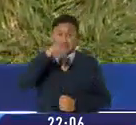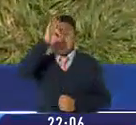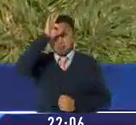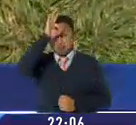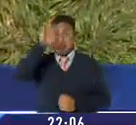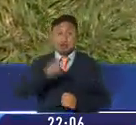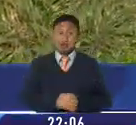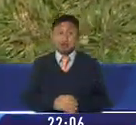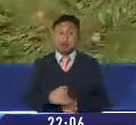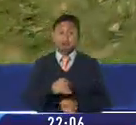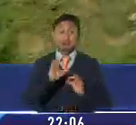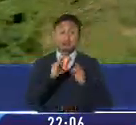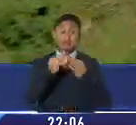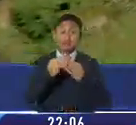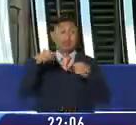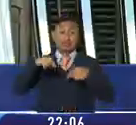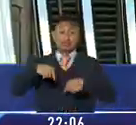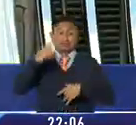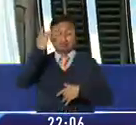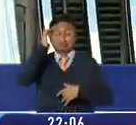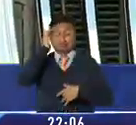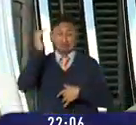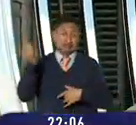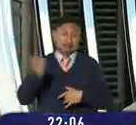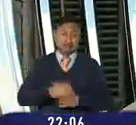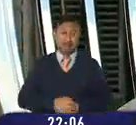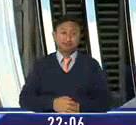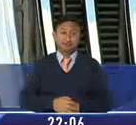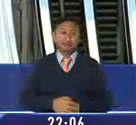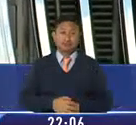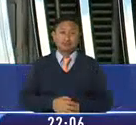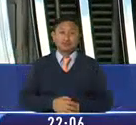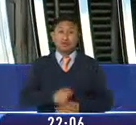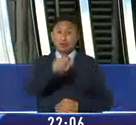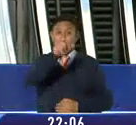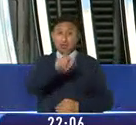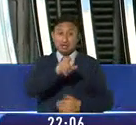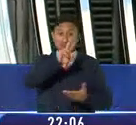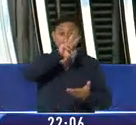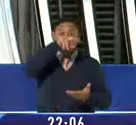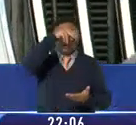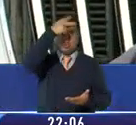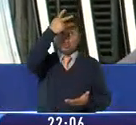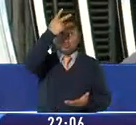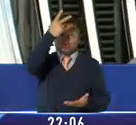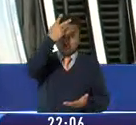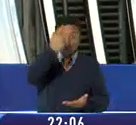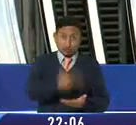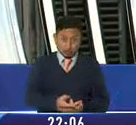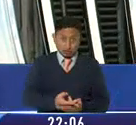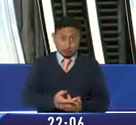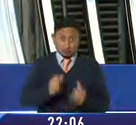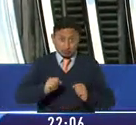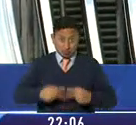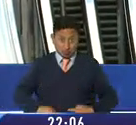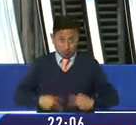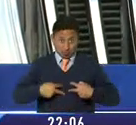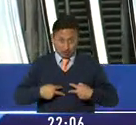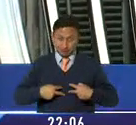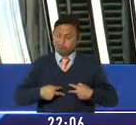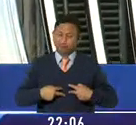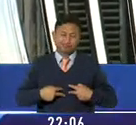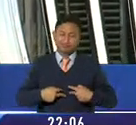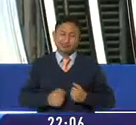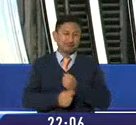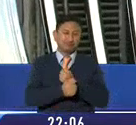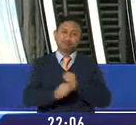más problemas a los que se quedan. Es imposible que un ser humano cayendo de esta altura pueda sobrevivir al